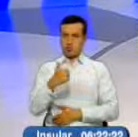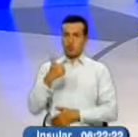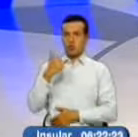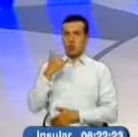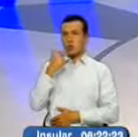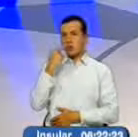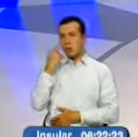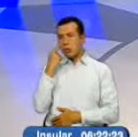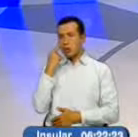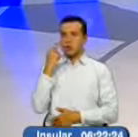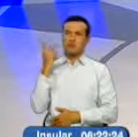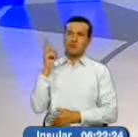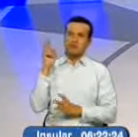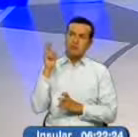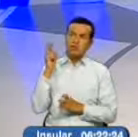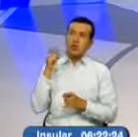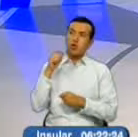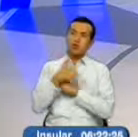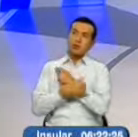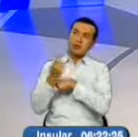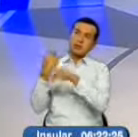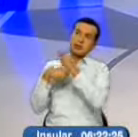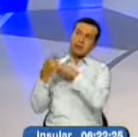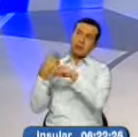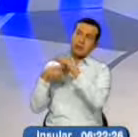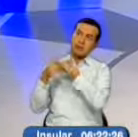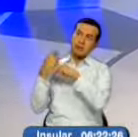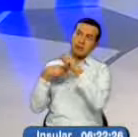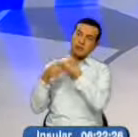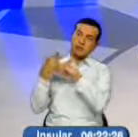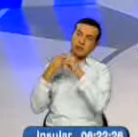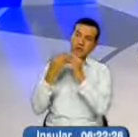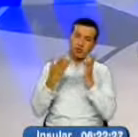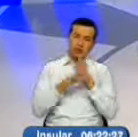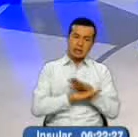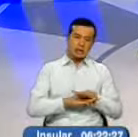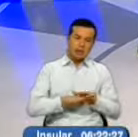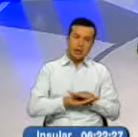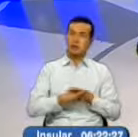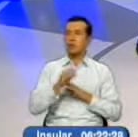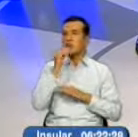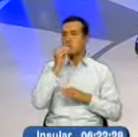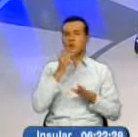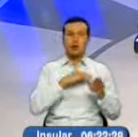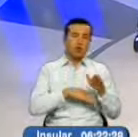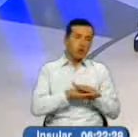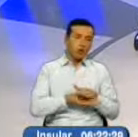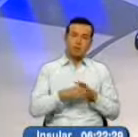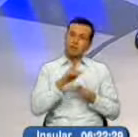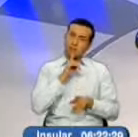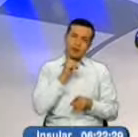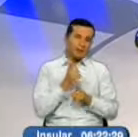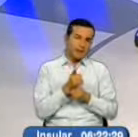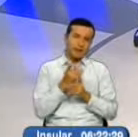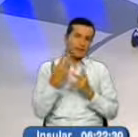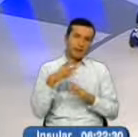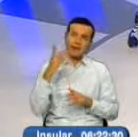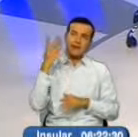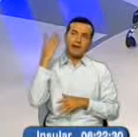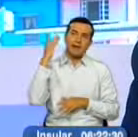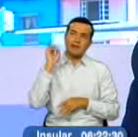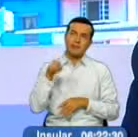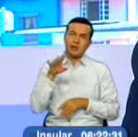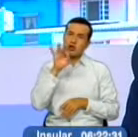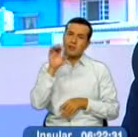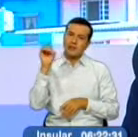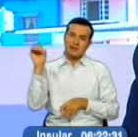poco diversificada en materia de exportación, es decir, somos proveedores de materias primas y alimentos, que es una realidad desde el siglo XIX de